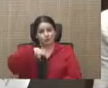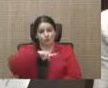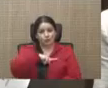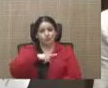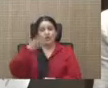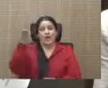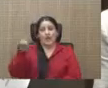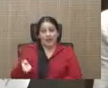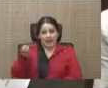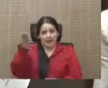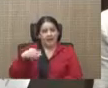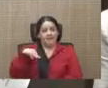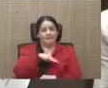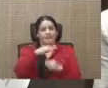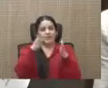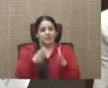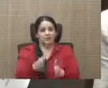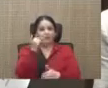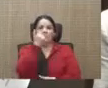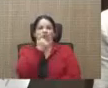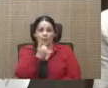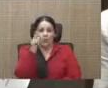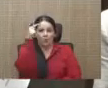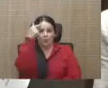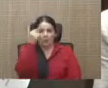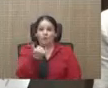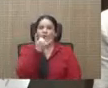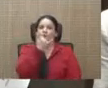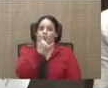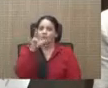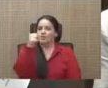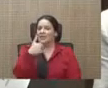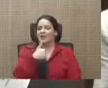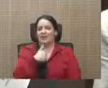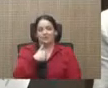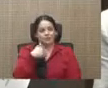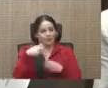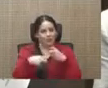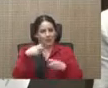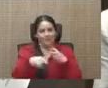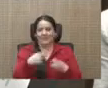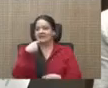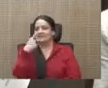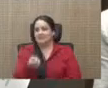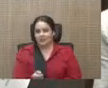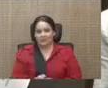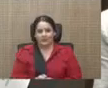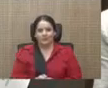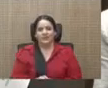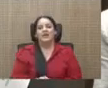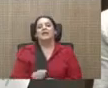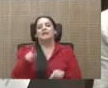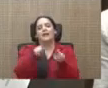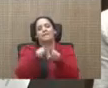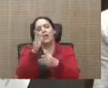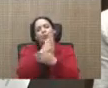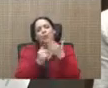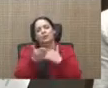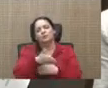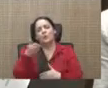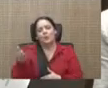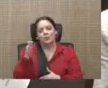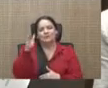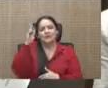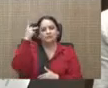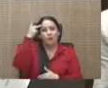tenemos empacho en decirlo ni problema en plantearlo. De hecho, cuestionamos diferentes aristas de la política fiscal del gobierno,